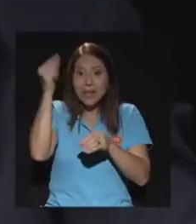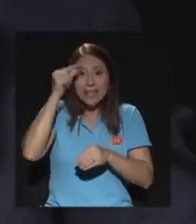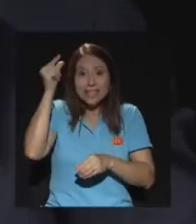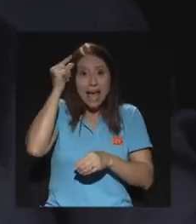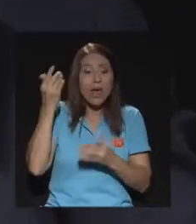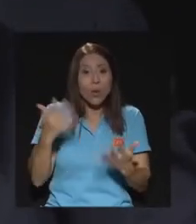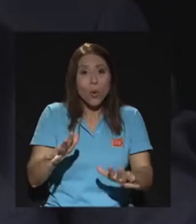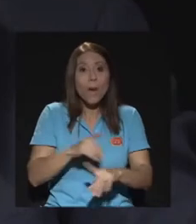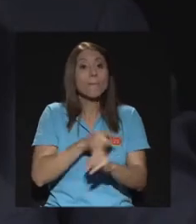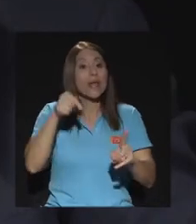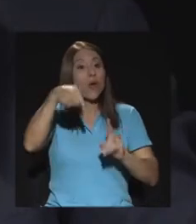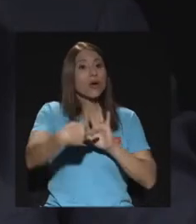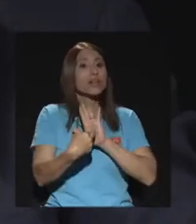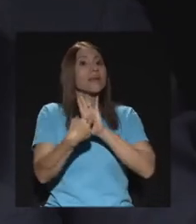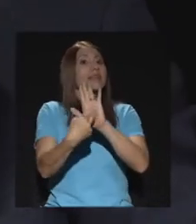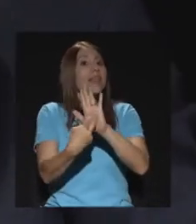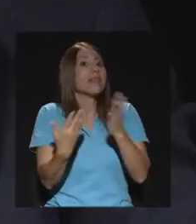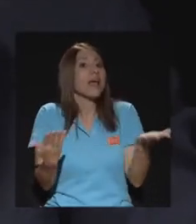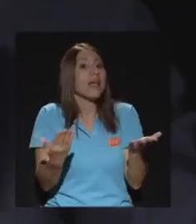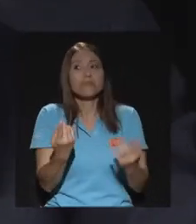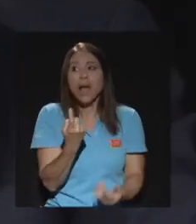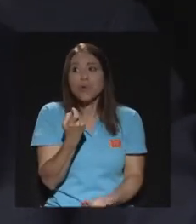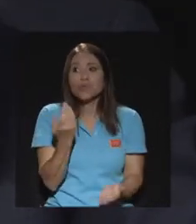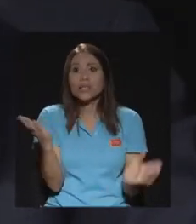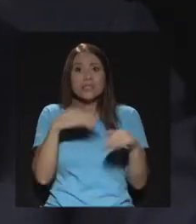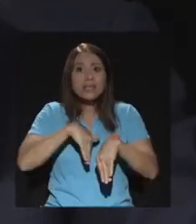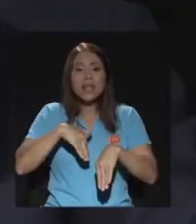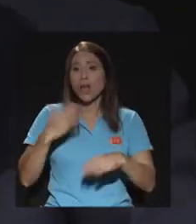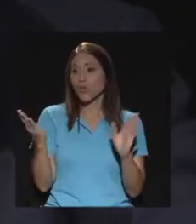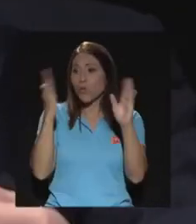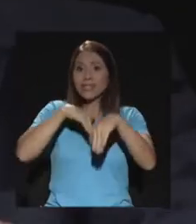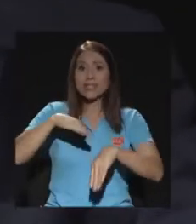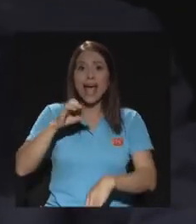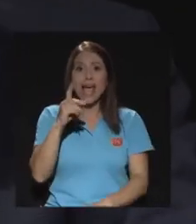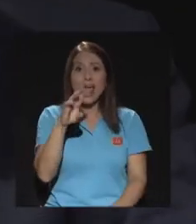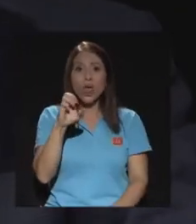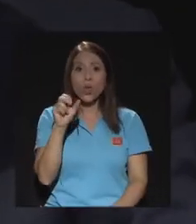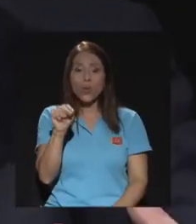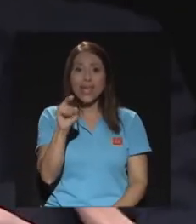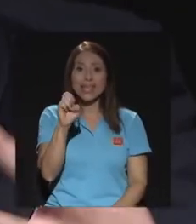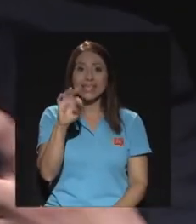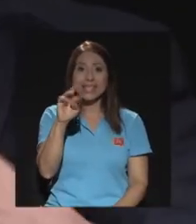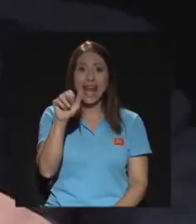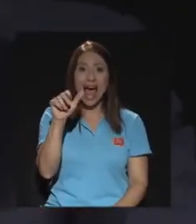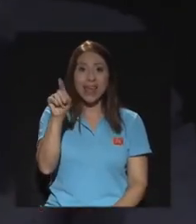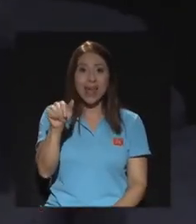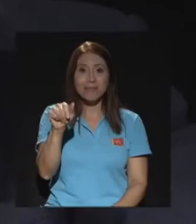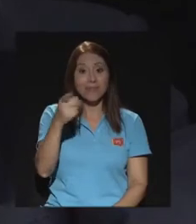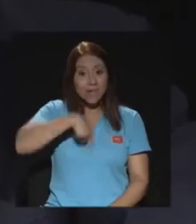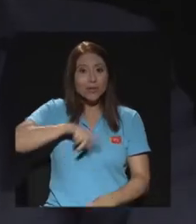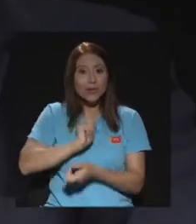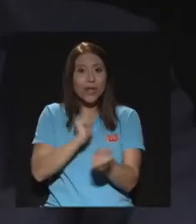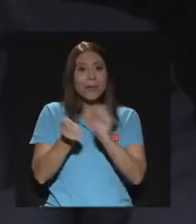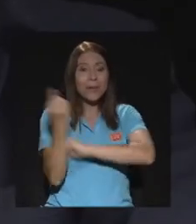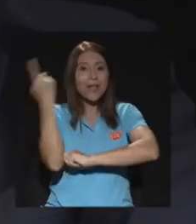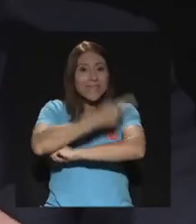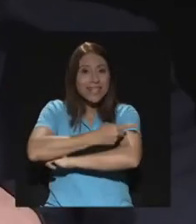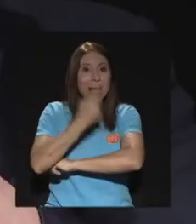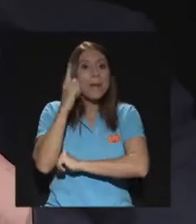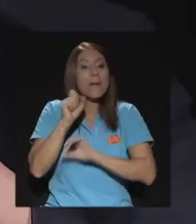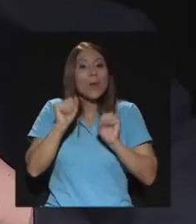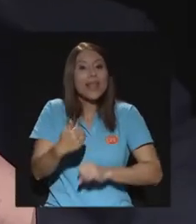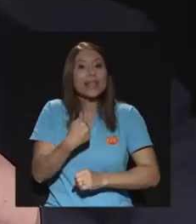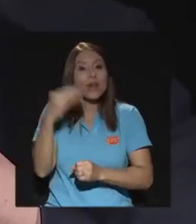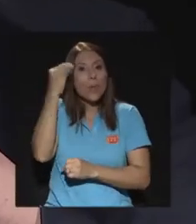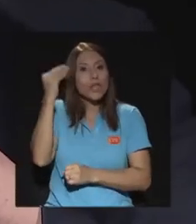la sociología de las ausencias. No tenemos a don Edwin Estrada el día de hoy, habiendo cambiado la fecha para tener la versión del Estado. Lo que le quiero decir es